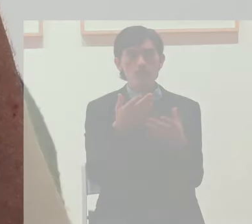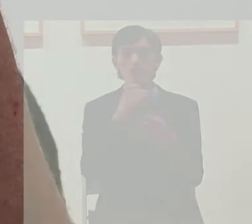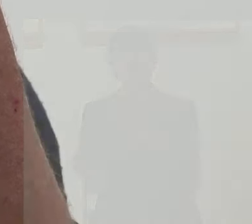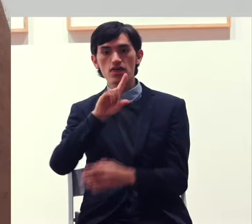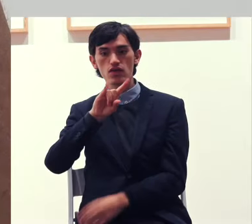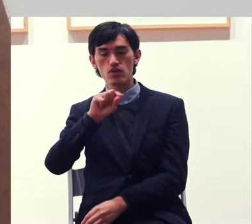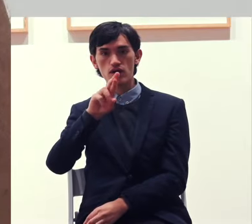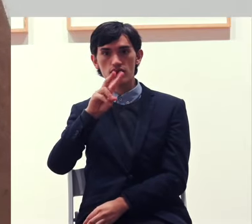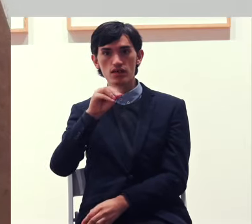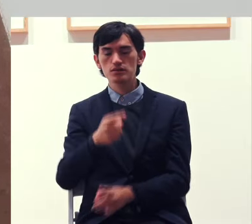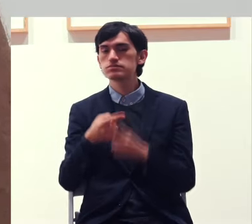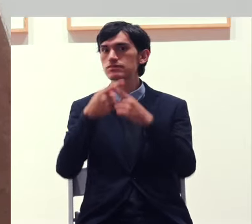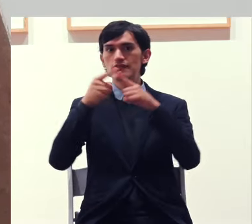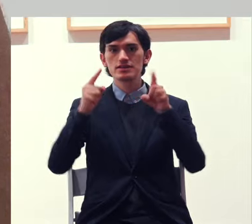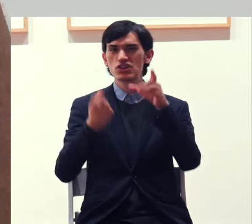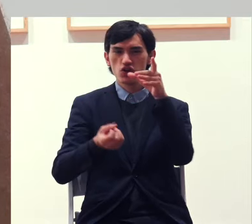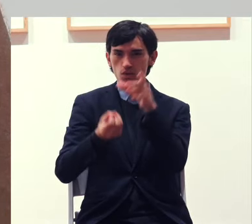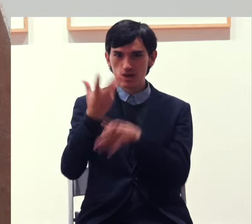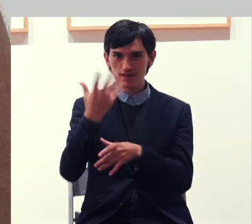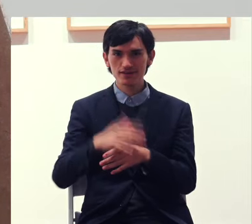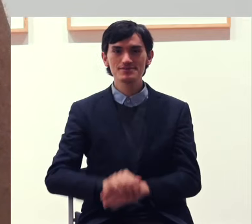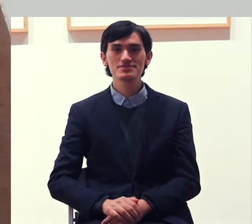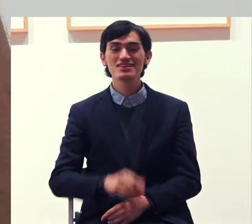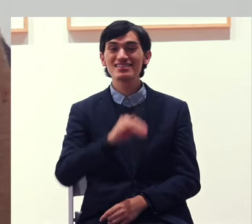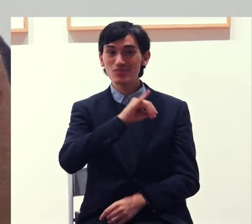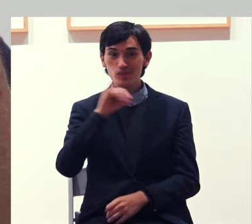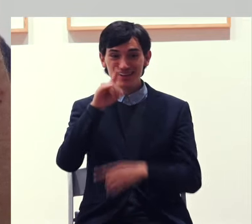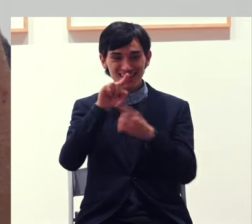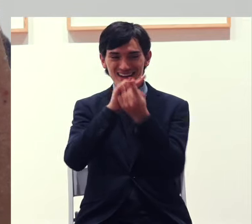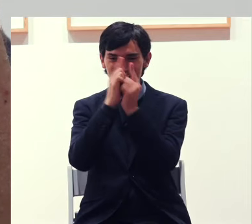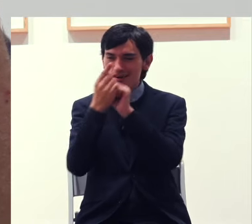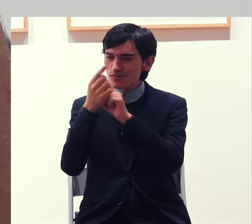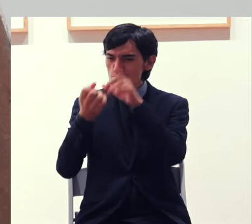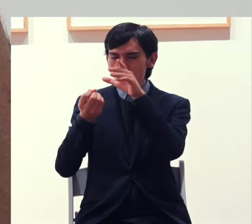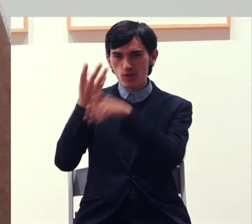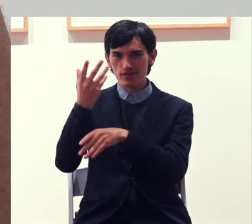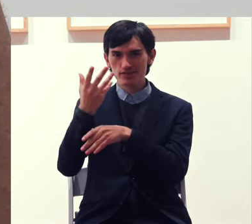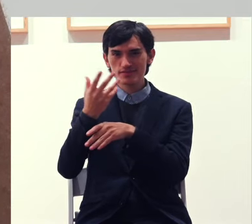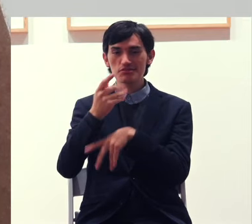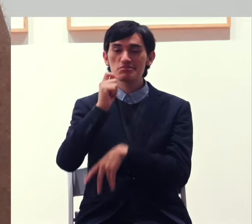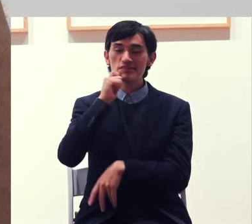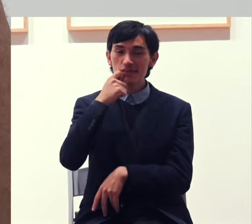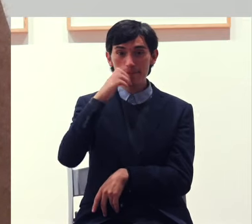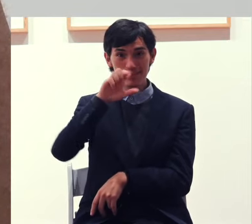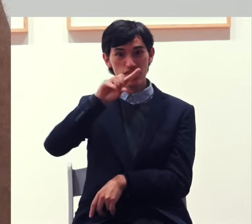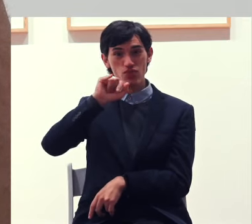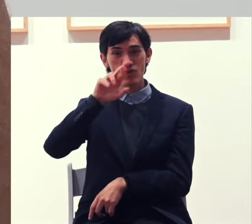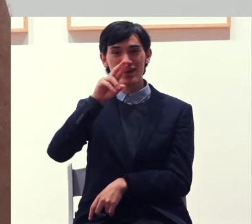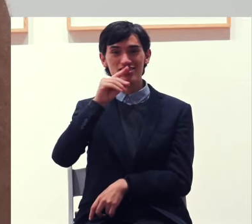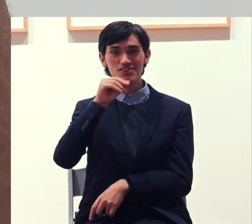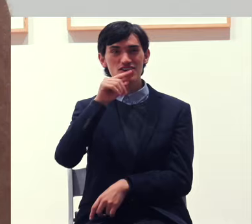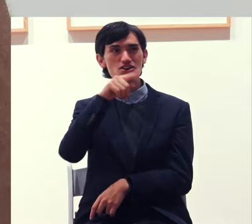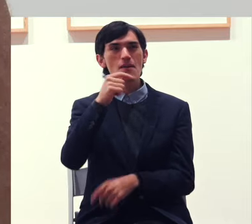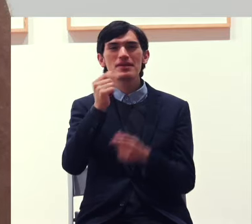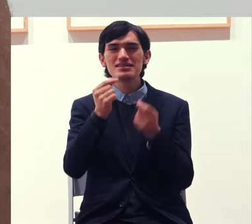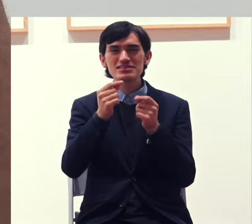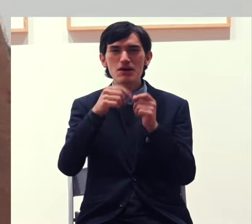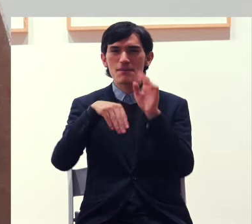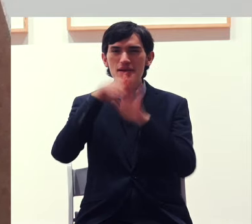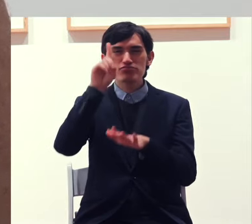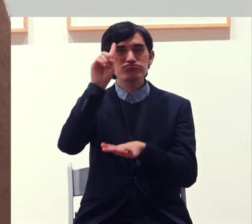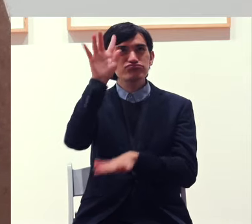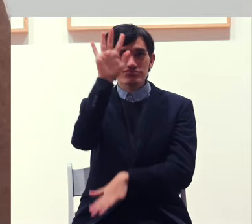grabado. Lo alejaba de esa huella nativa de la madera y lo convertía en moderno. En palabras de Eduardo,